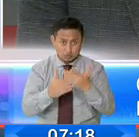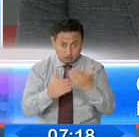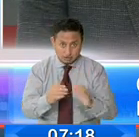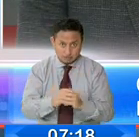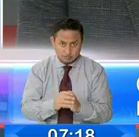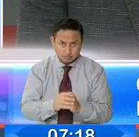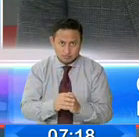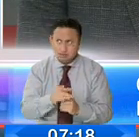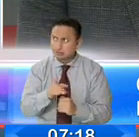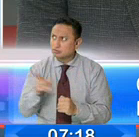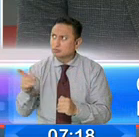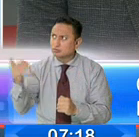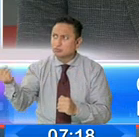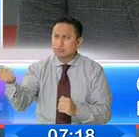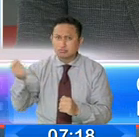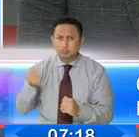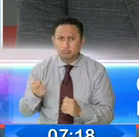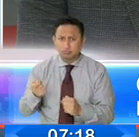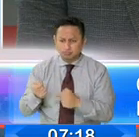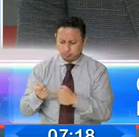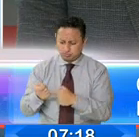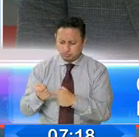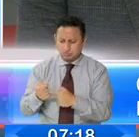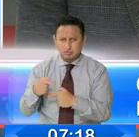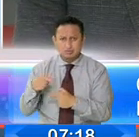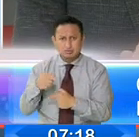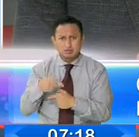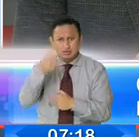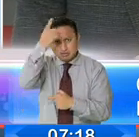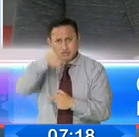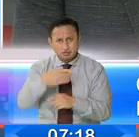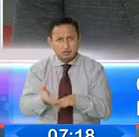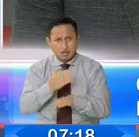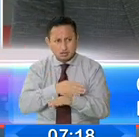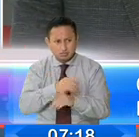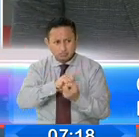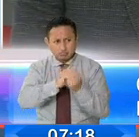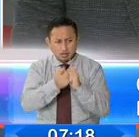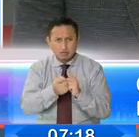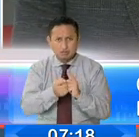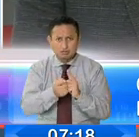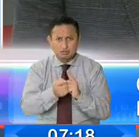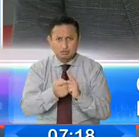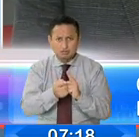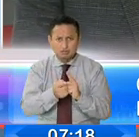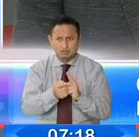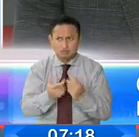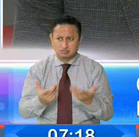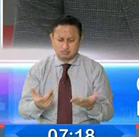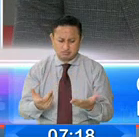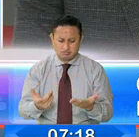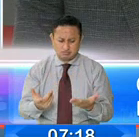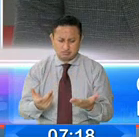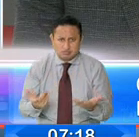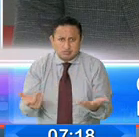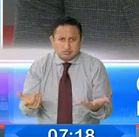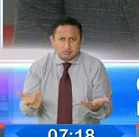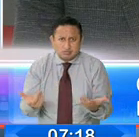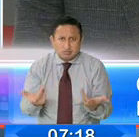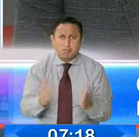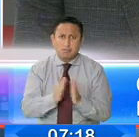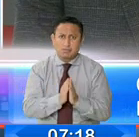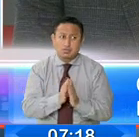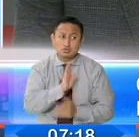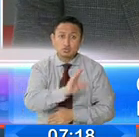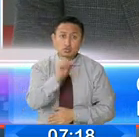auto de ejecución en el que modifica su sentencia el Tribunal Contencioso Electoral y pide que los